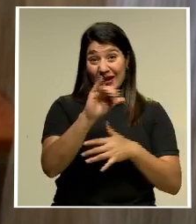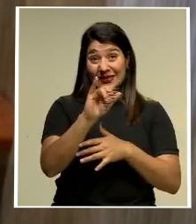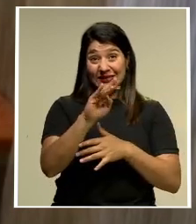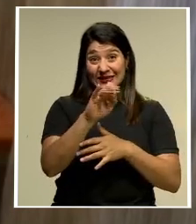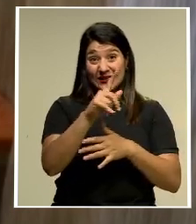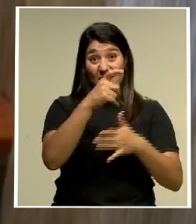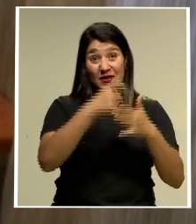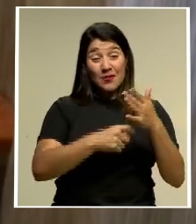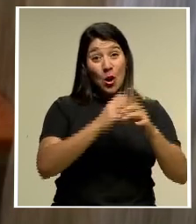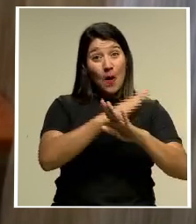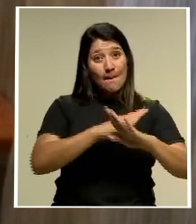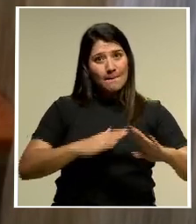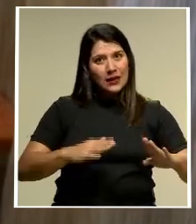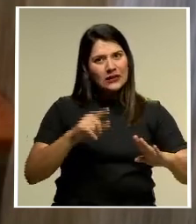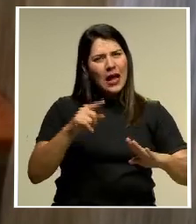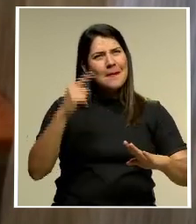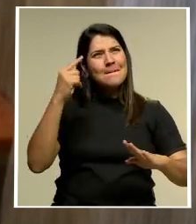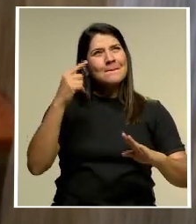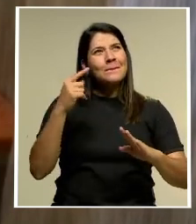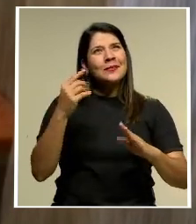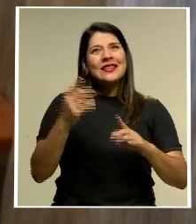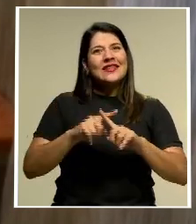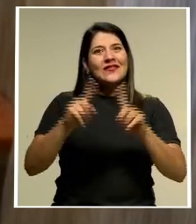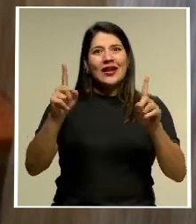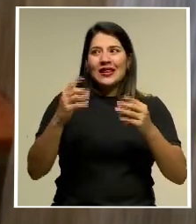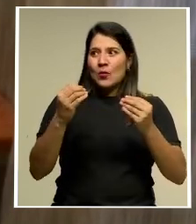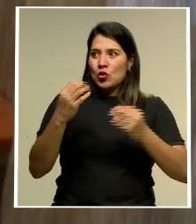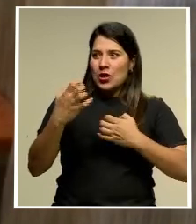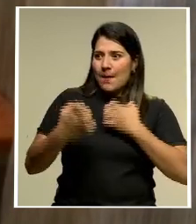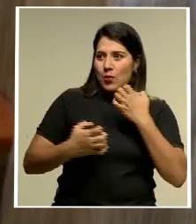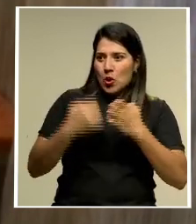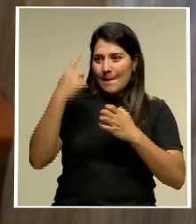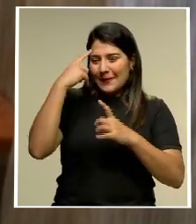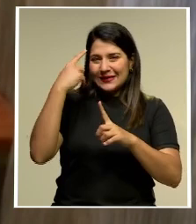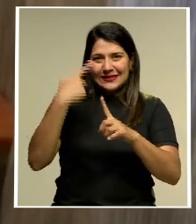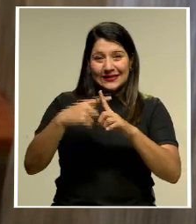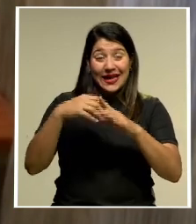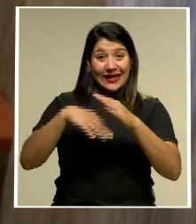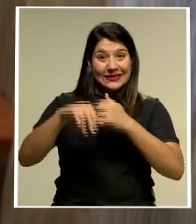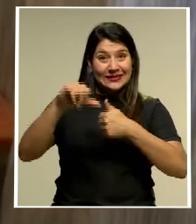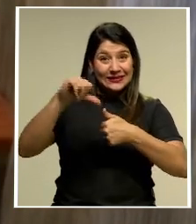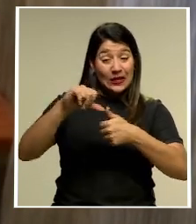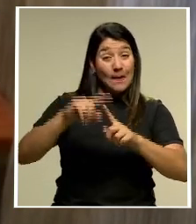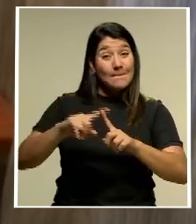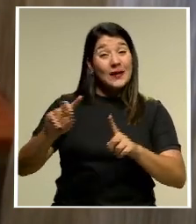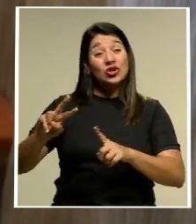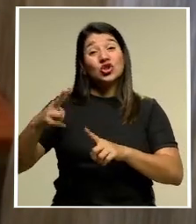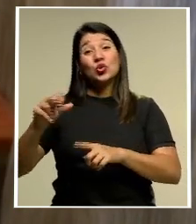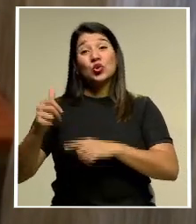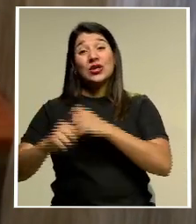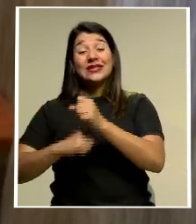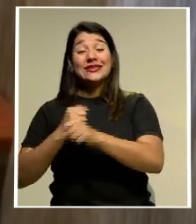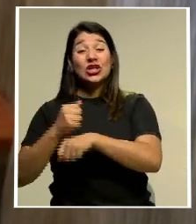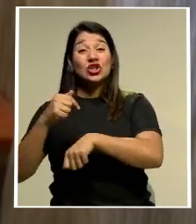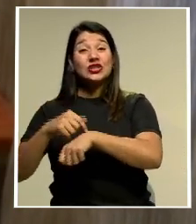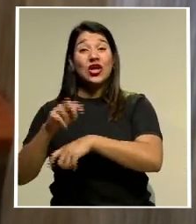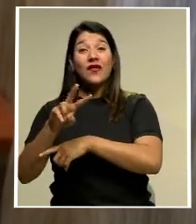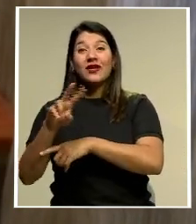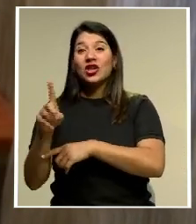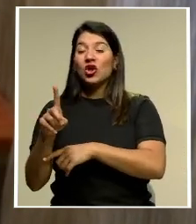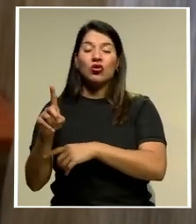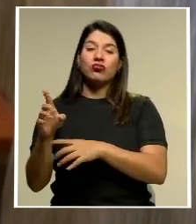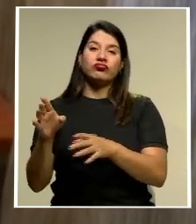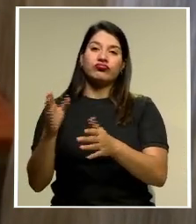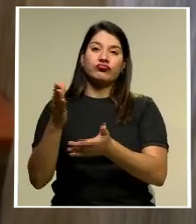era una década de mucho optimismo en Centroamérica. En la segunda década del siglo XXI se cerró el círculo y Centroamérica, en